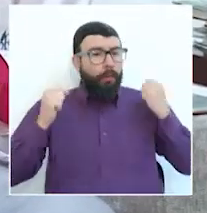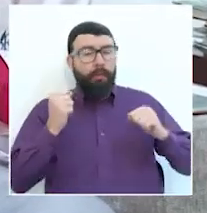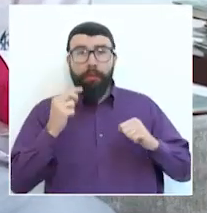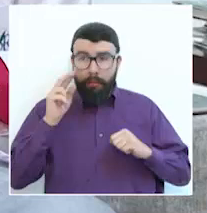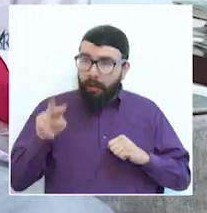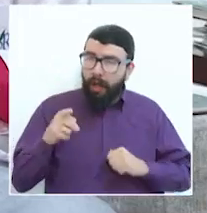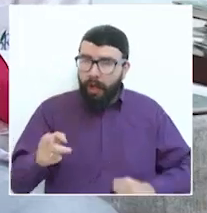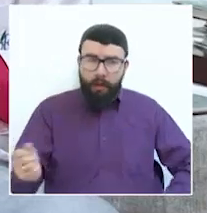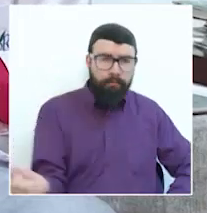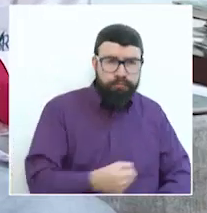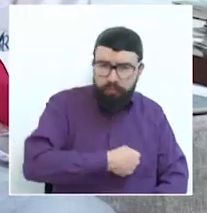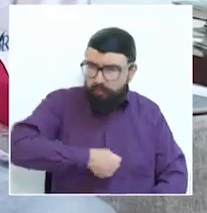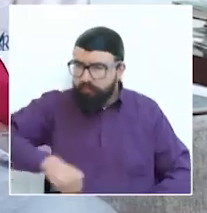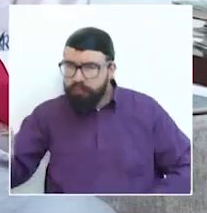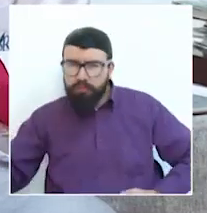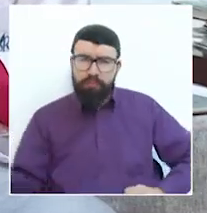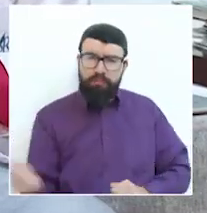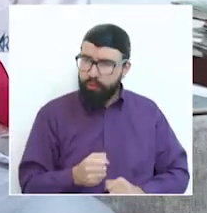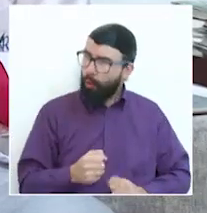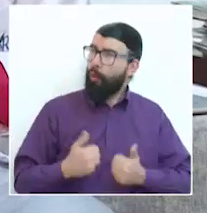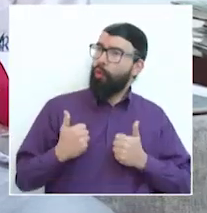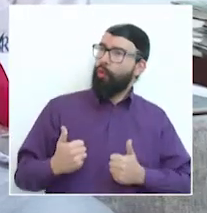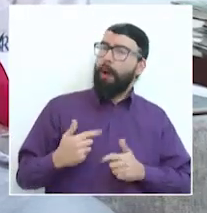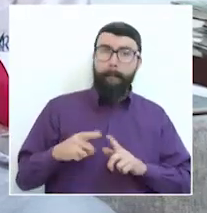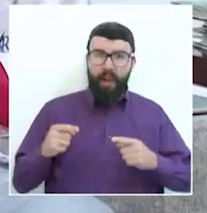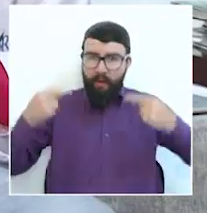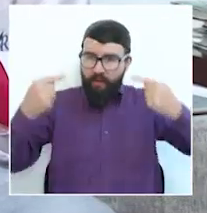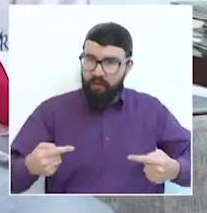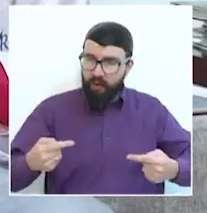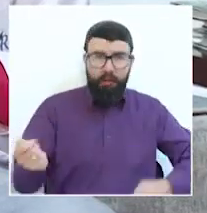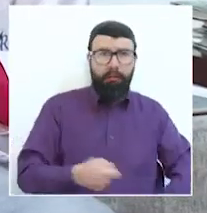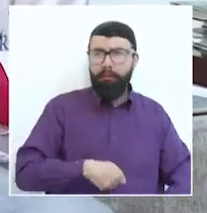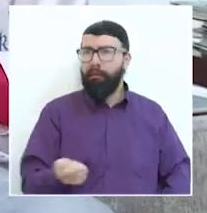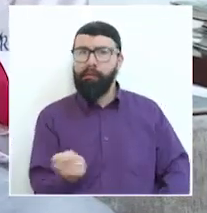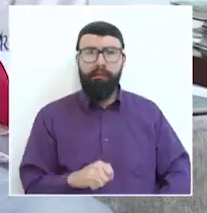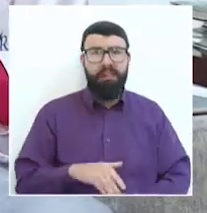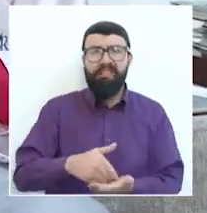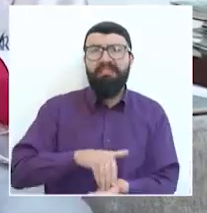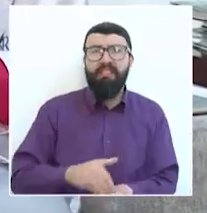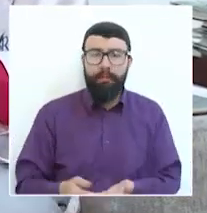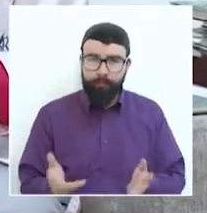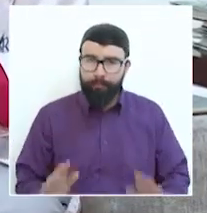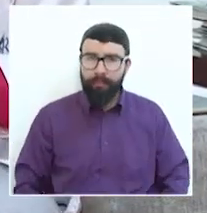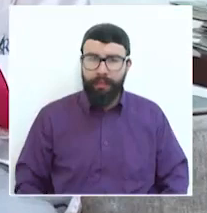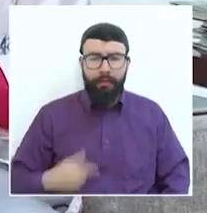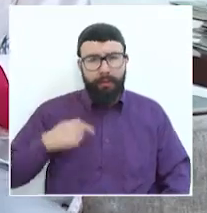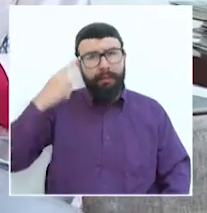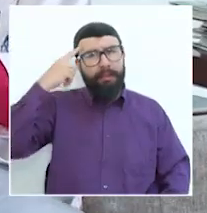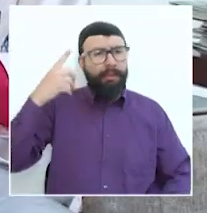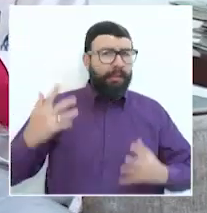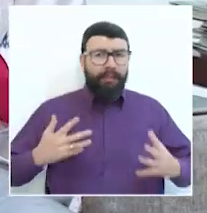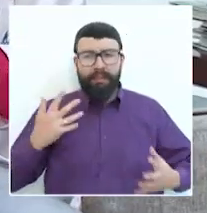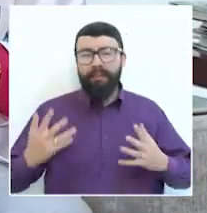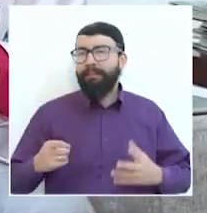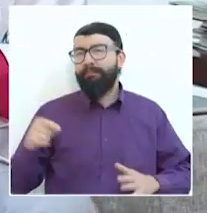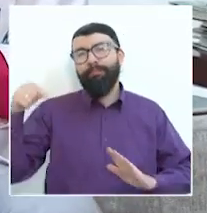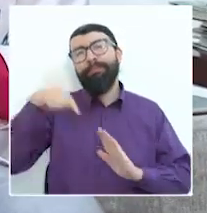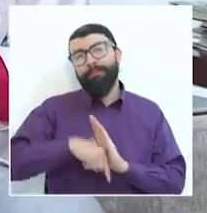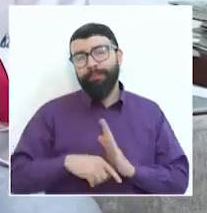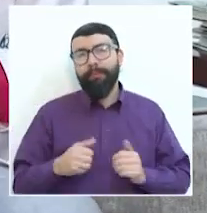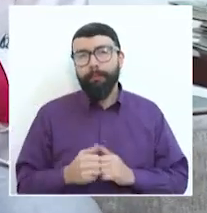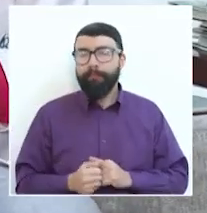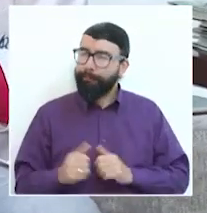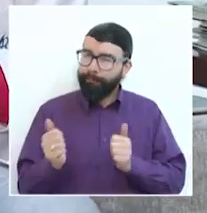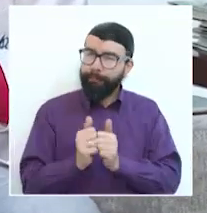tenis y juegan perfectos cuando van a competir. Porque cuando yo bloqueo esto con la ansiedad, nada me funciona. Y el doctor Andrés